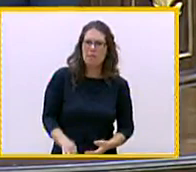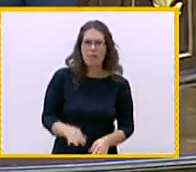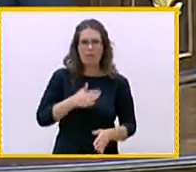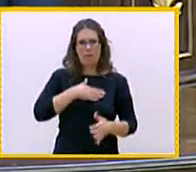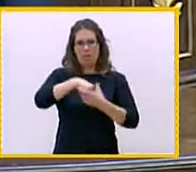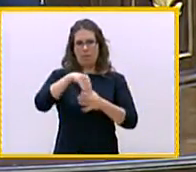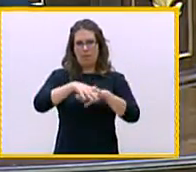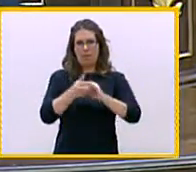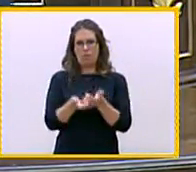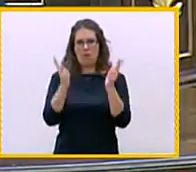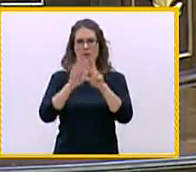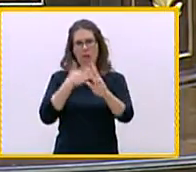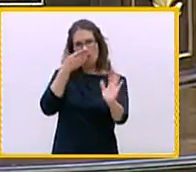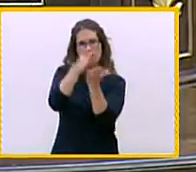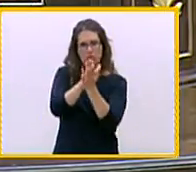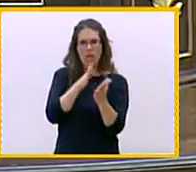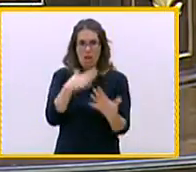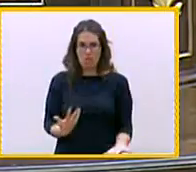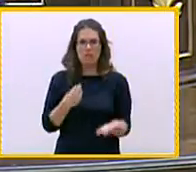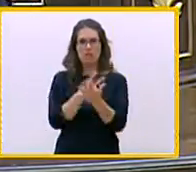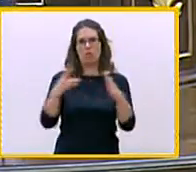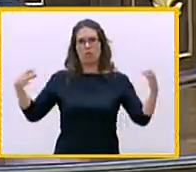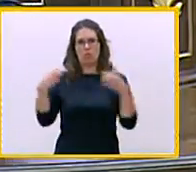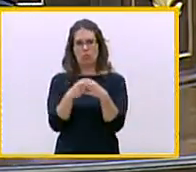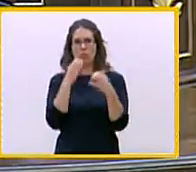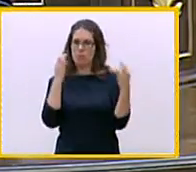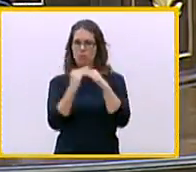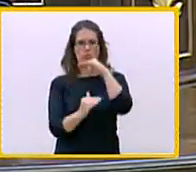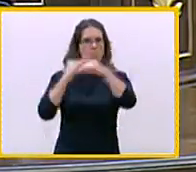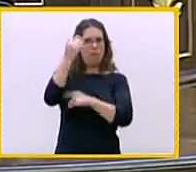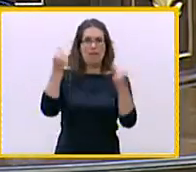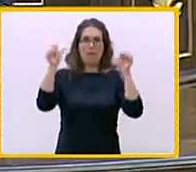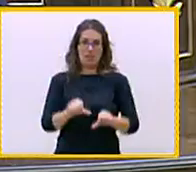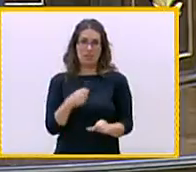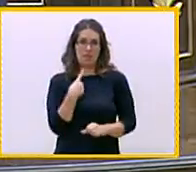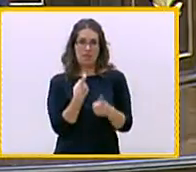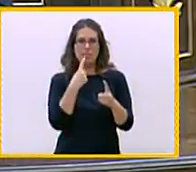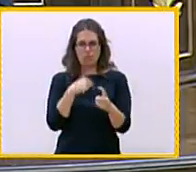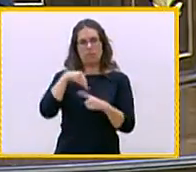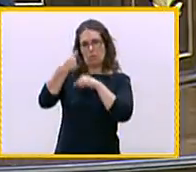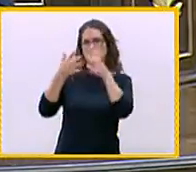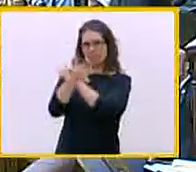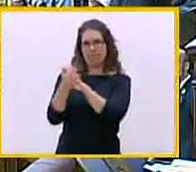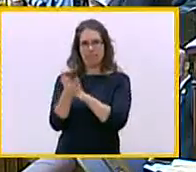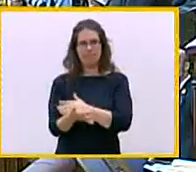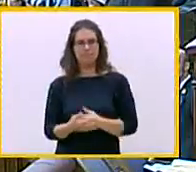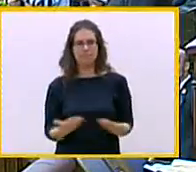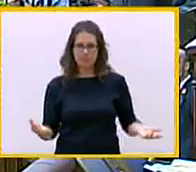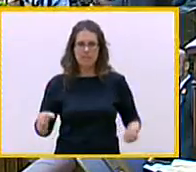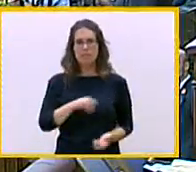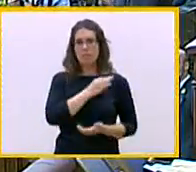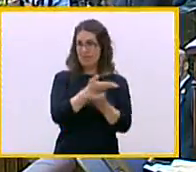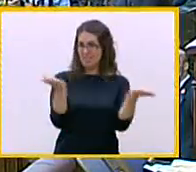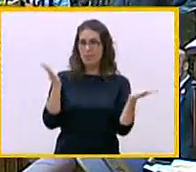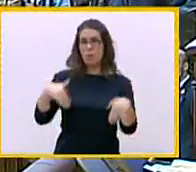desafío colectivo que la definitiva superación de la crisis comporta. Señorías, durante los últimos trimestres se